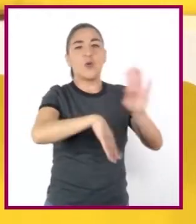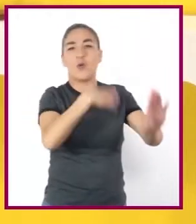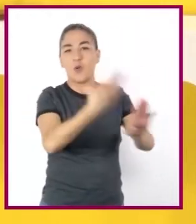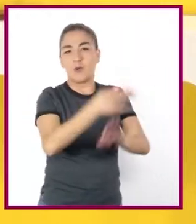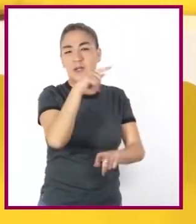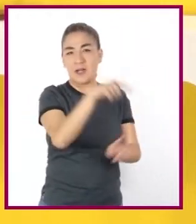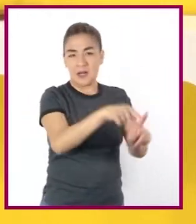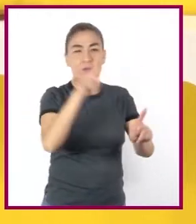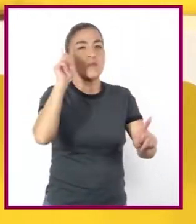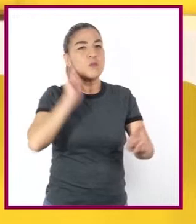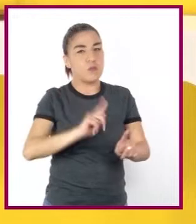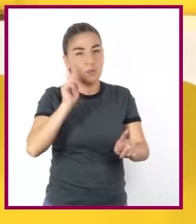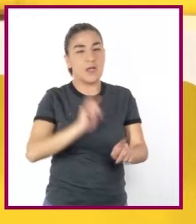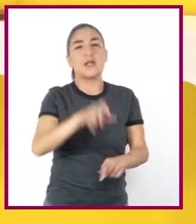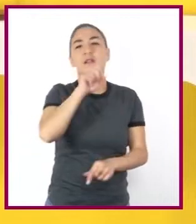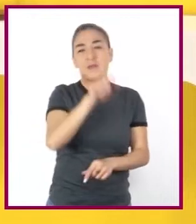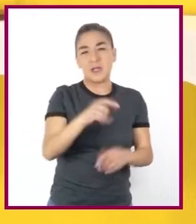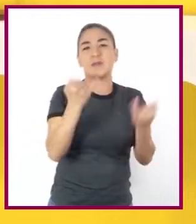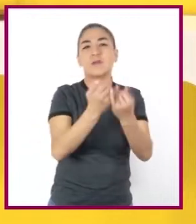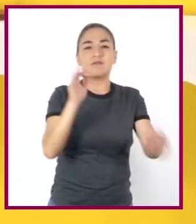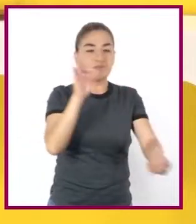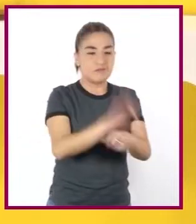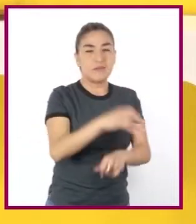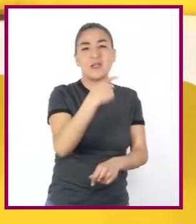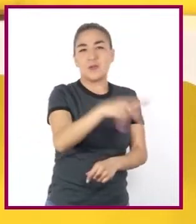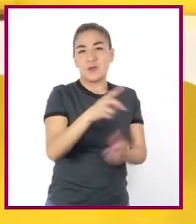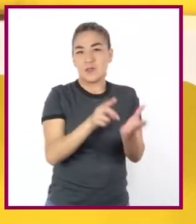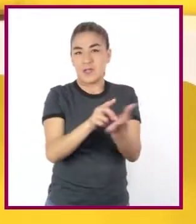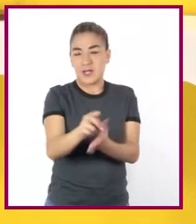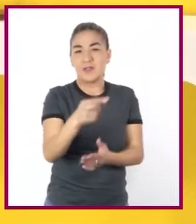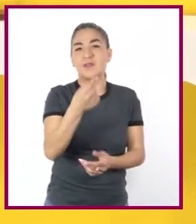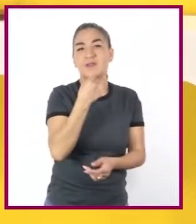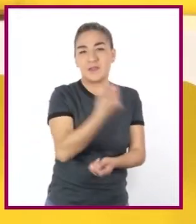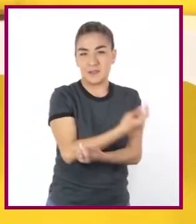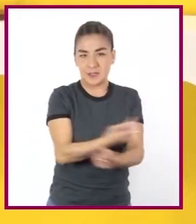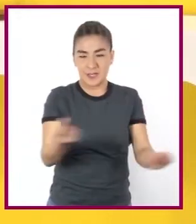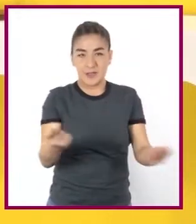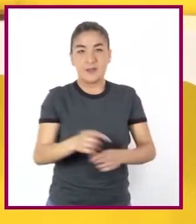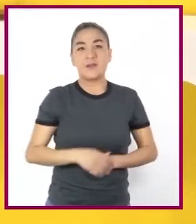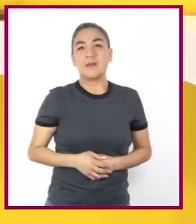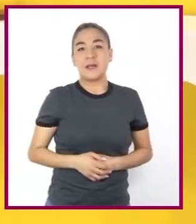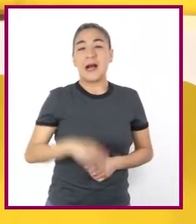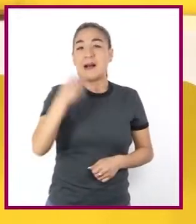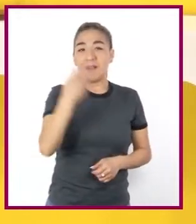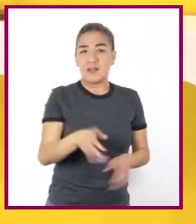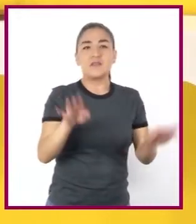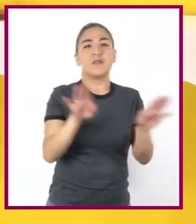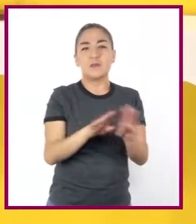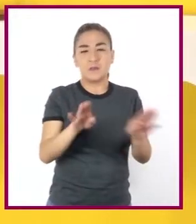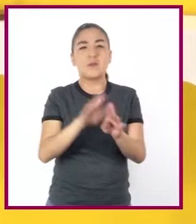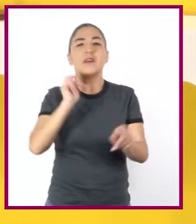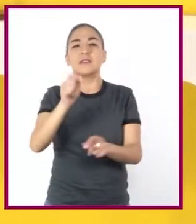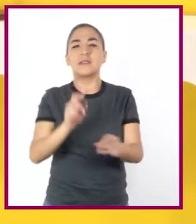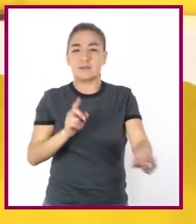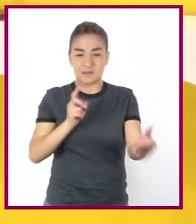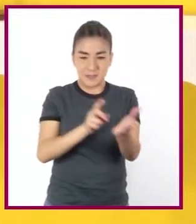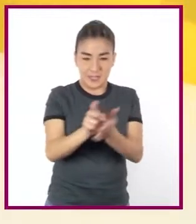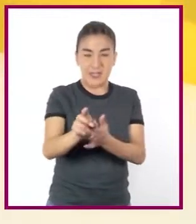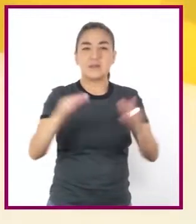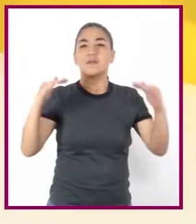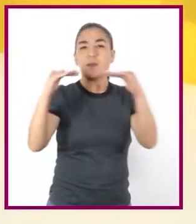la Convención sobre los Derechos del Niño, entre otros. En todos ellos está presente el derecho a la